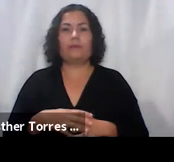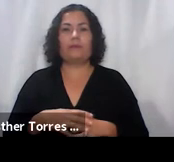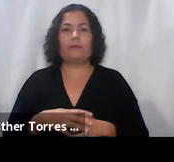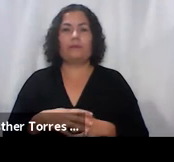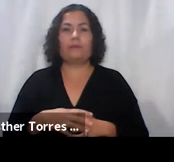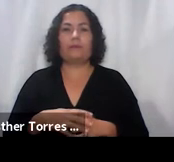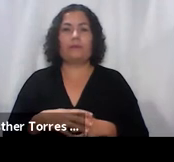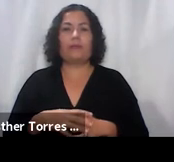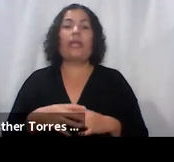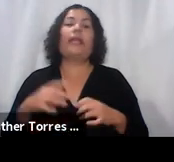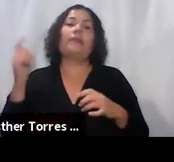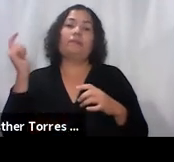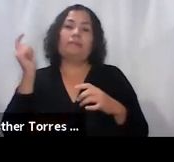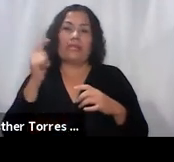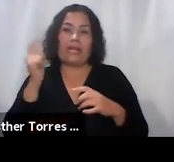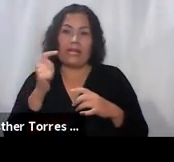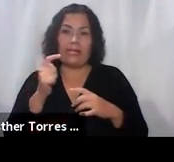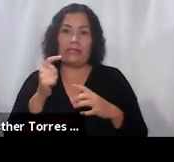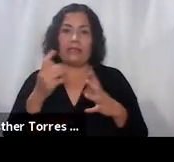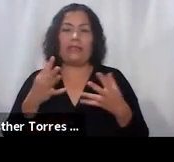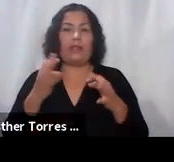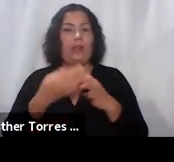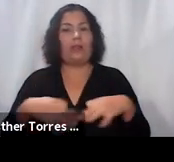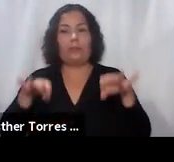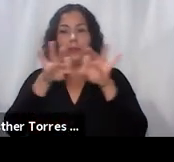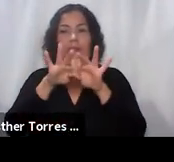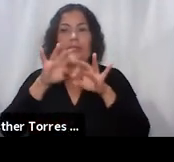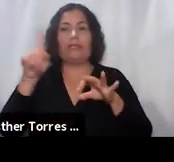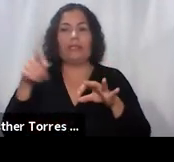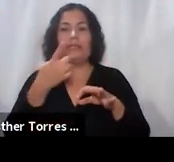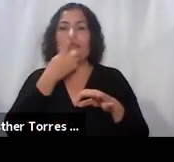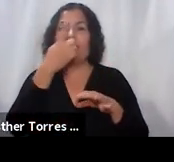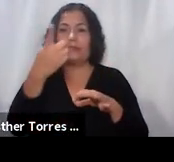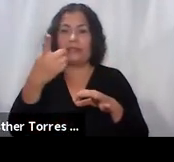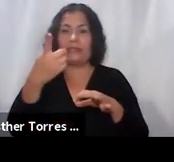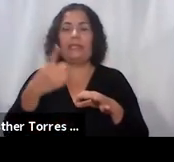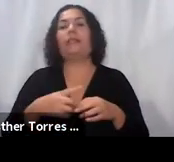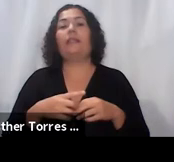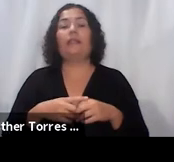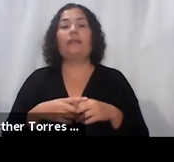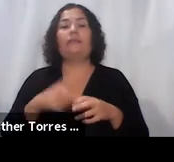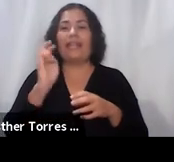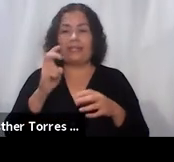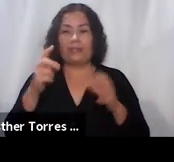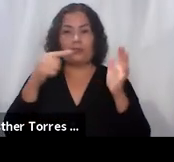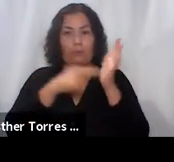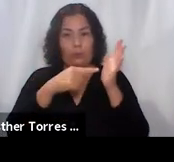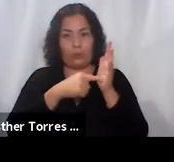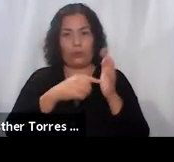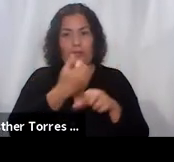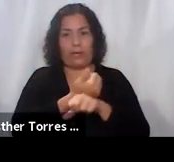Y aquí lo importante es decir, estos puntitos amarillos que ustedes